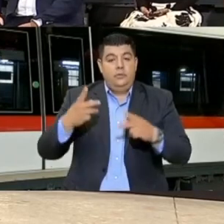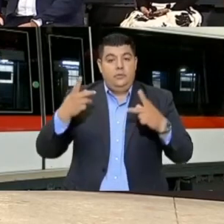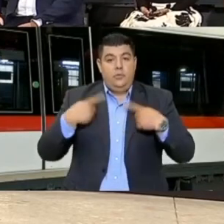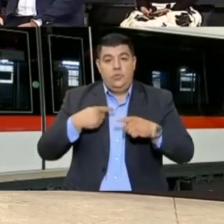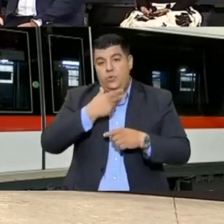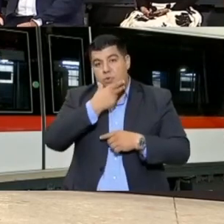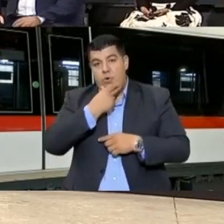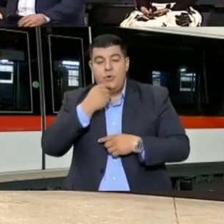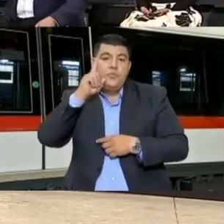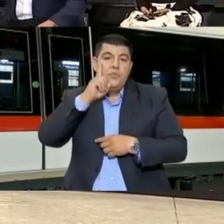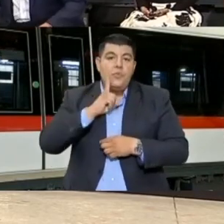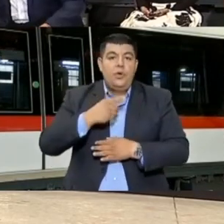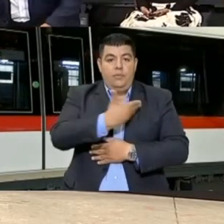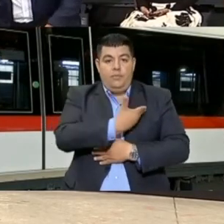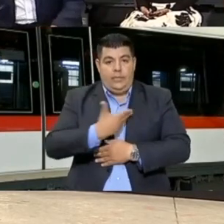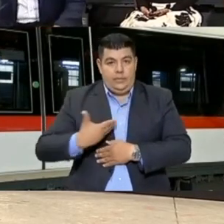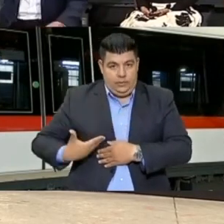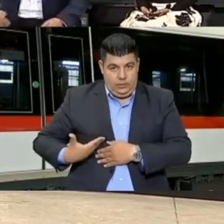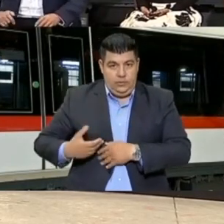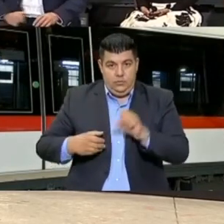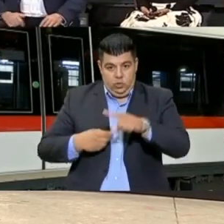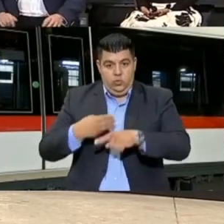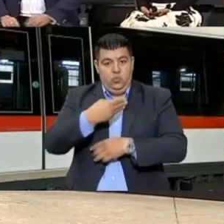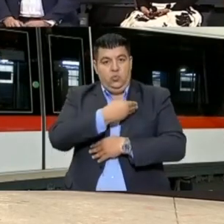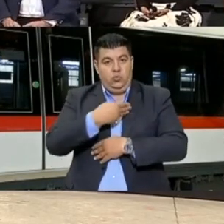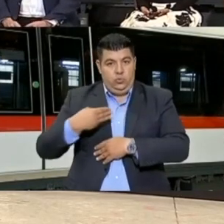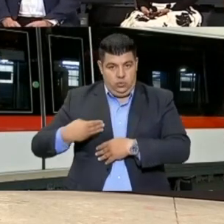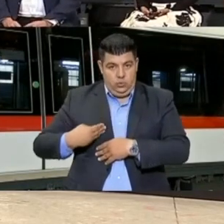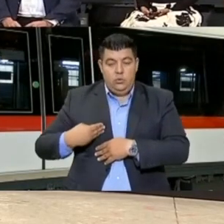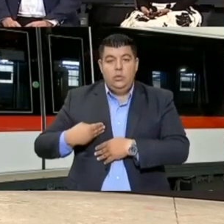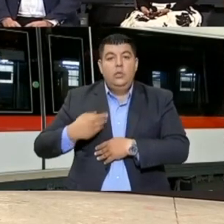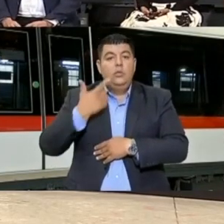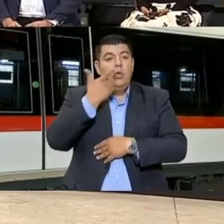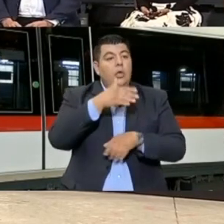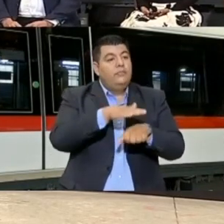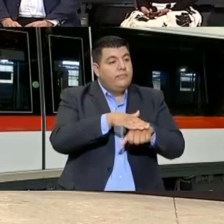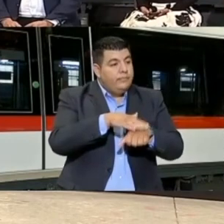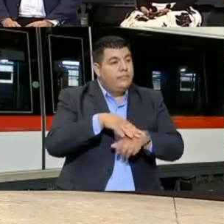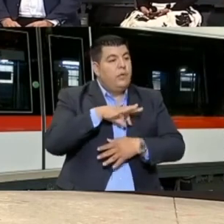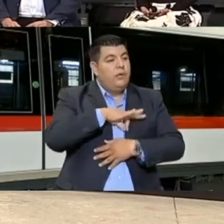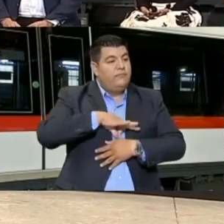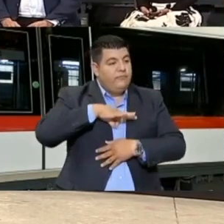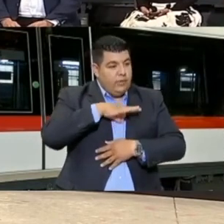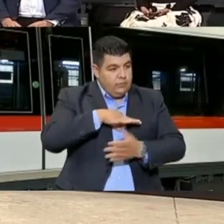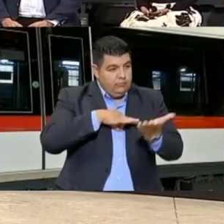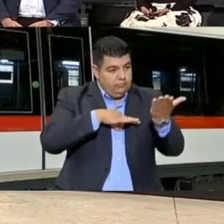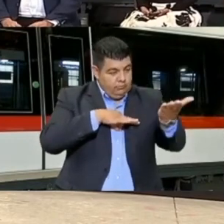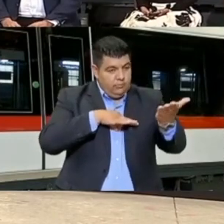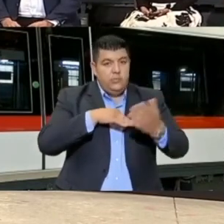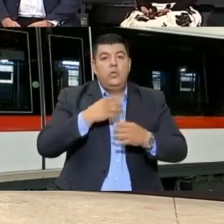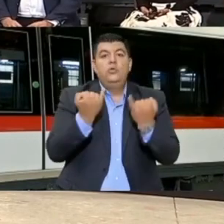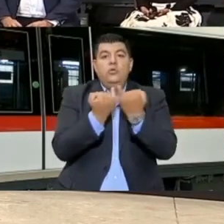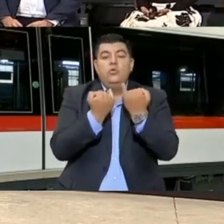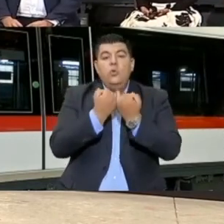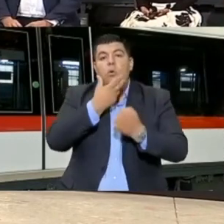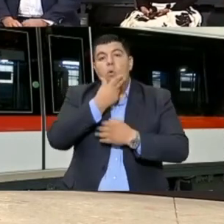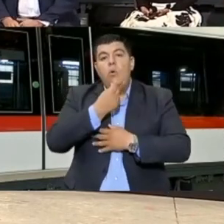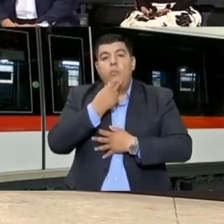municipales, a la presidenta municipal de estos municipios, al gobernador por